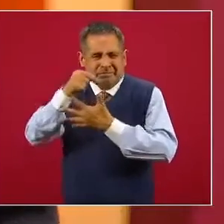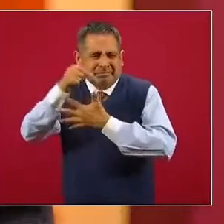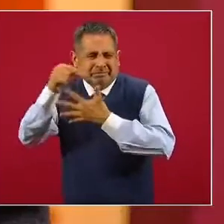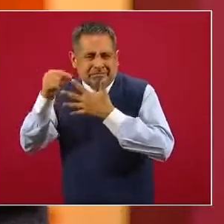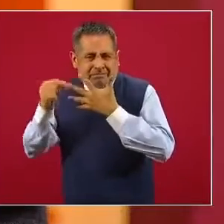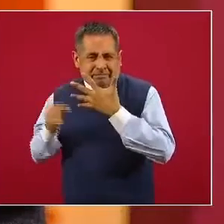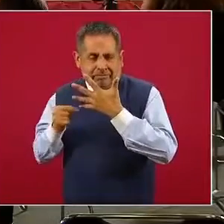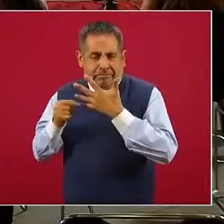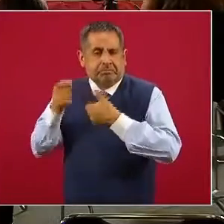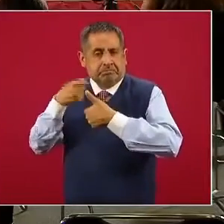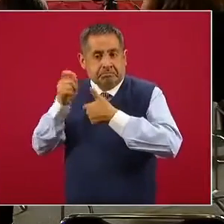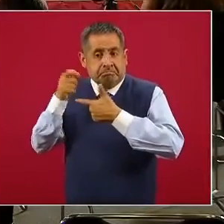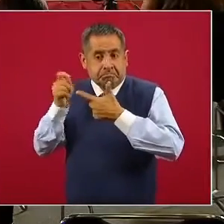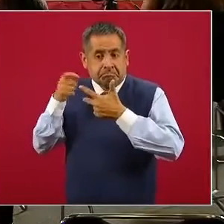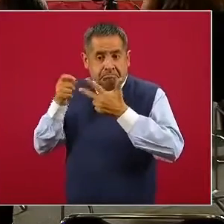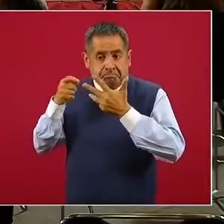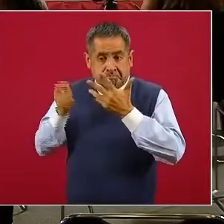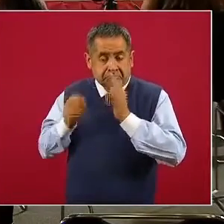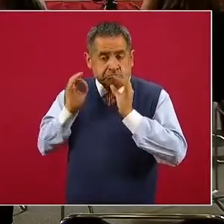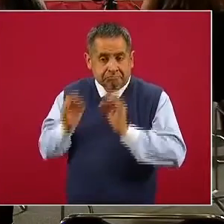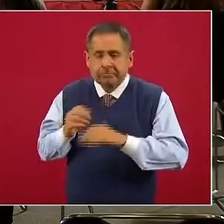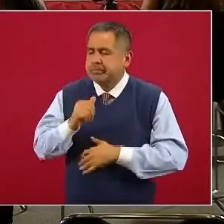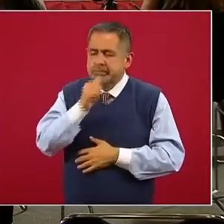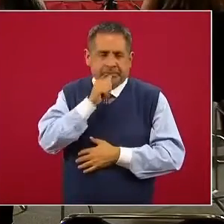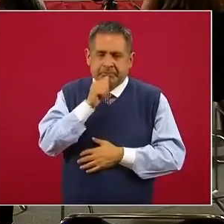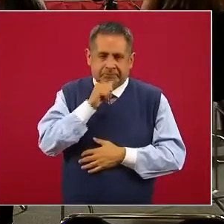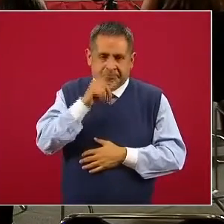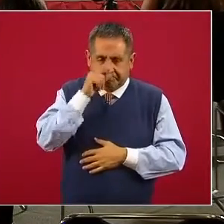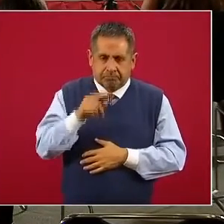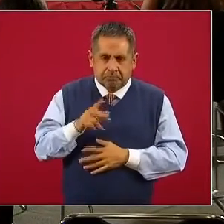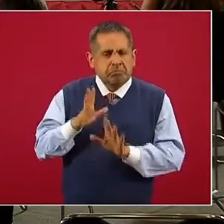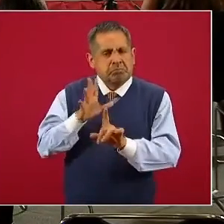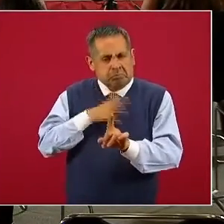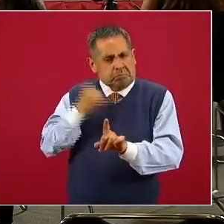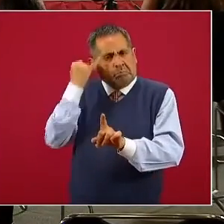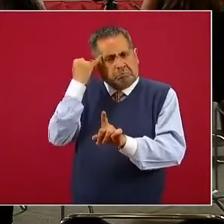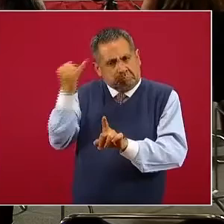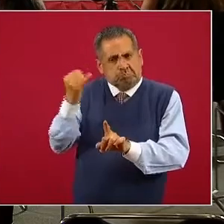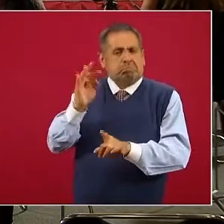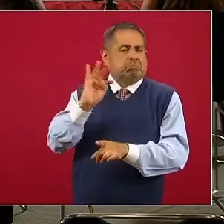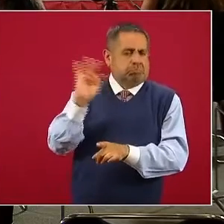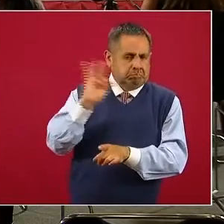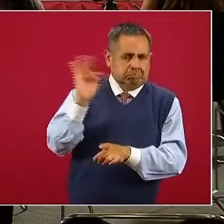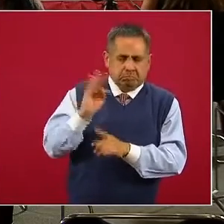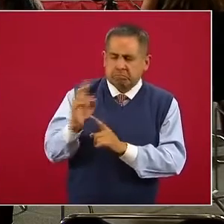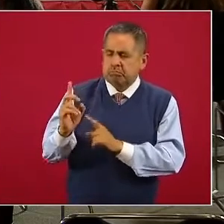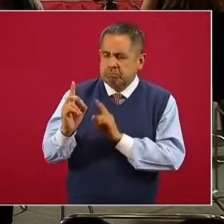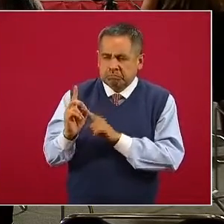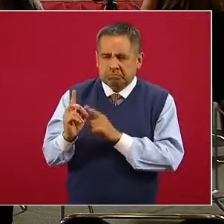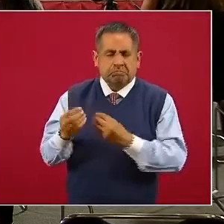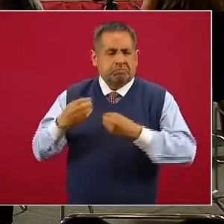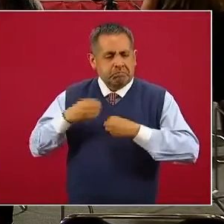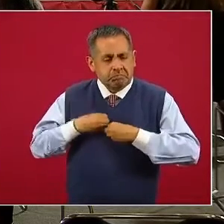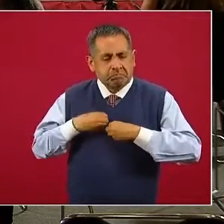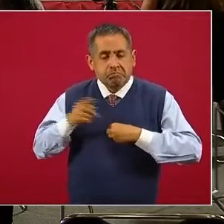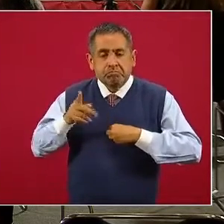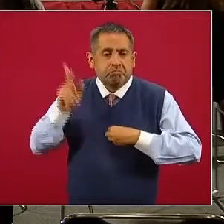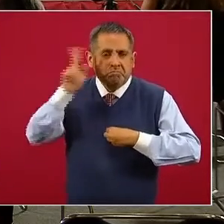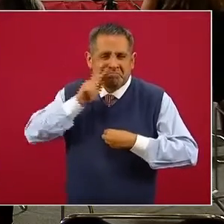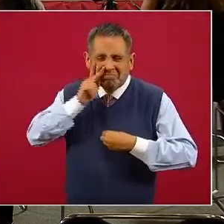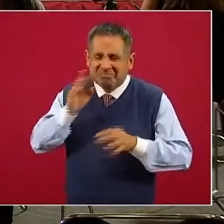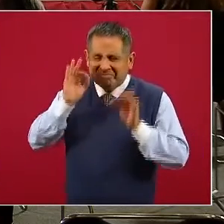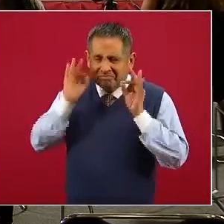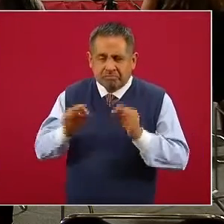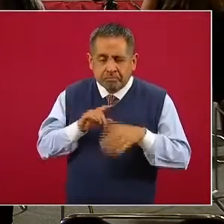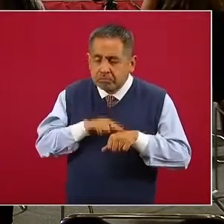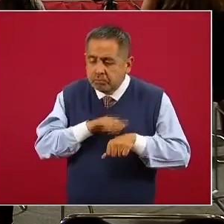y epidemiológico. La hipótesis es razonable, pero no existe una evidencia científica